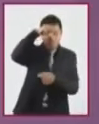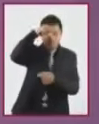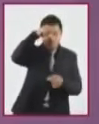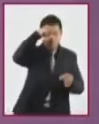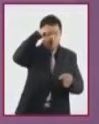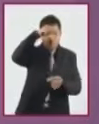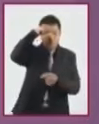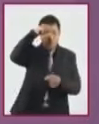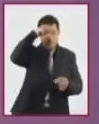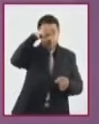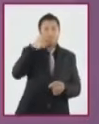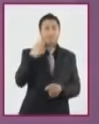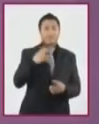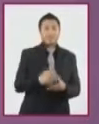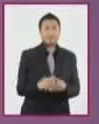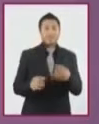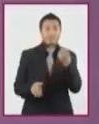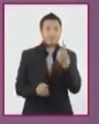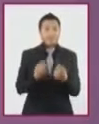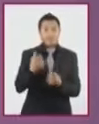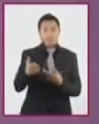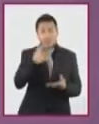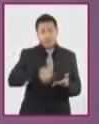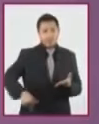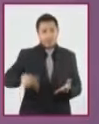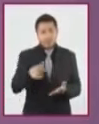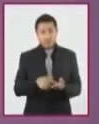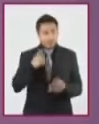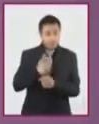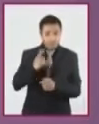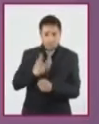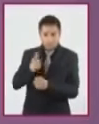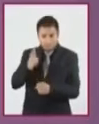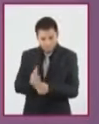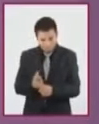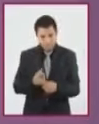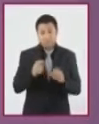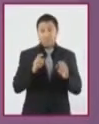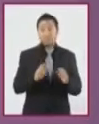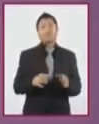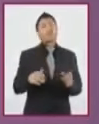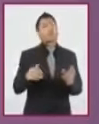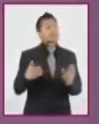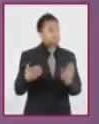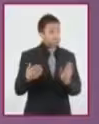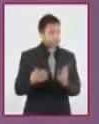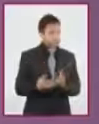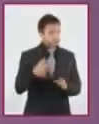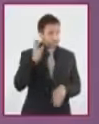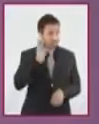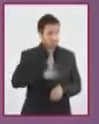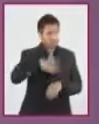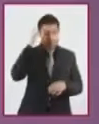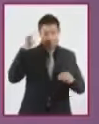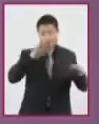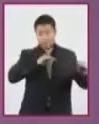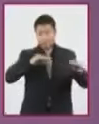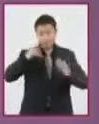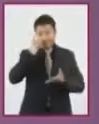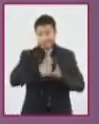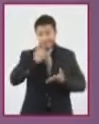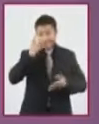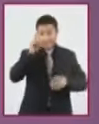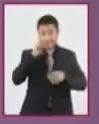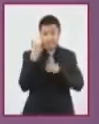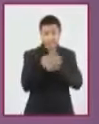Algunas de las estaciones sismodetectoras registran los movimientos sísmicos de gran magnitud y envían en forma automática